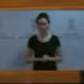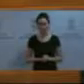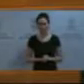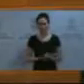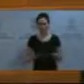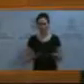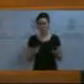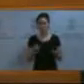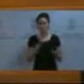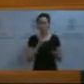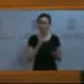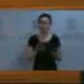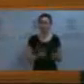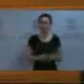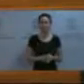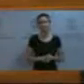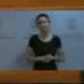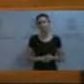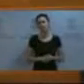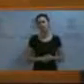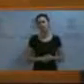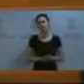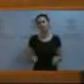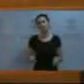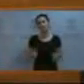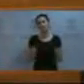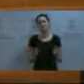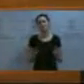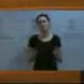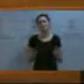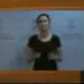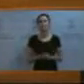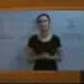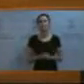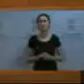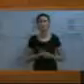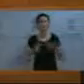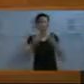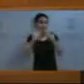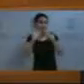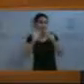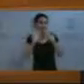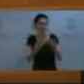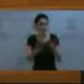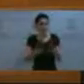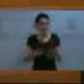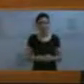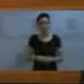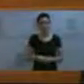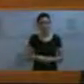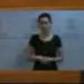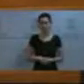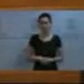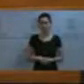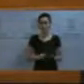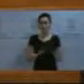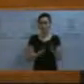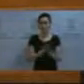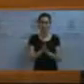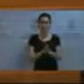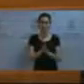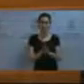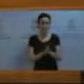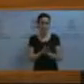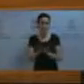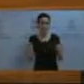el cual voy a tomar. Me va a permitir que le diga que le agradezco mucho que haya usted respondido a la motivación de la urgencia,